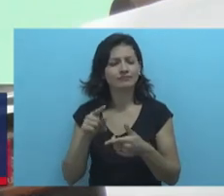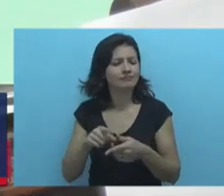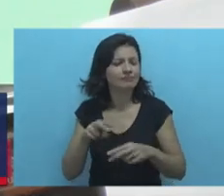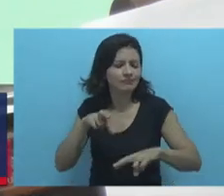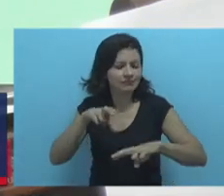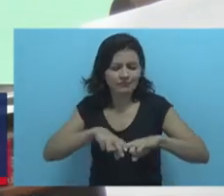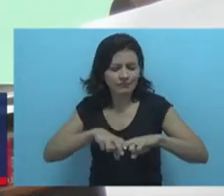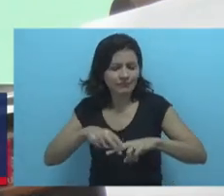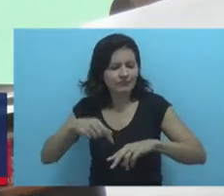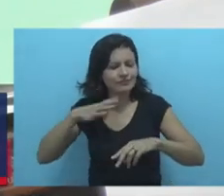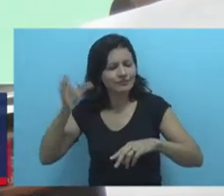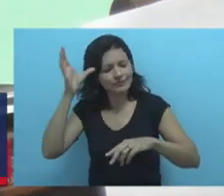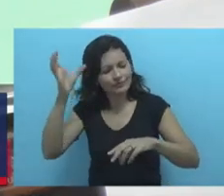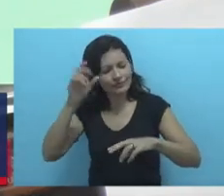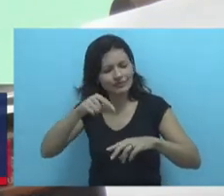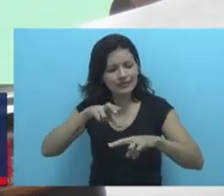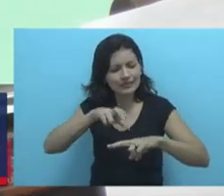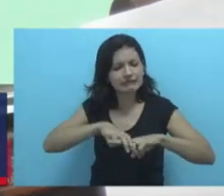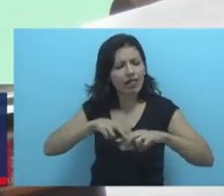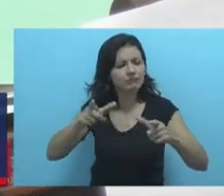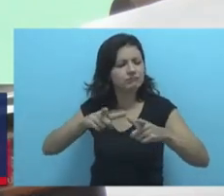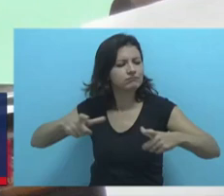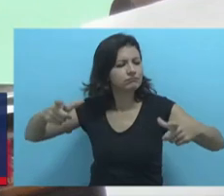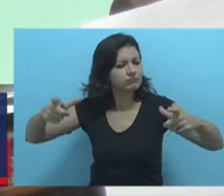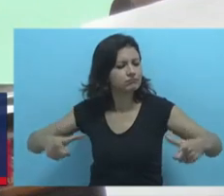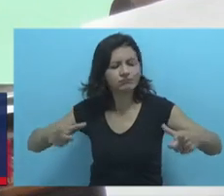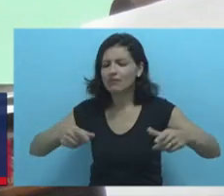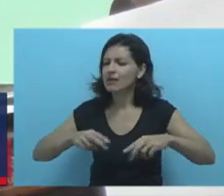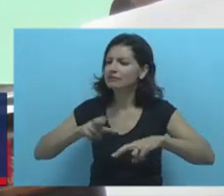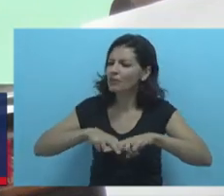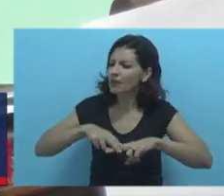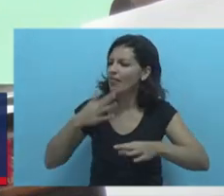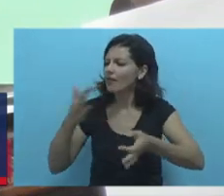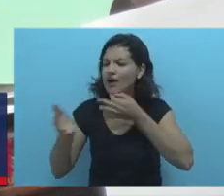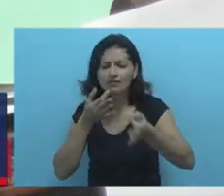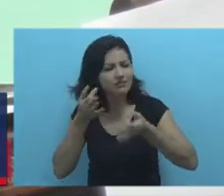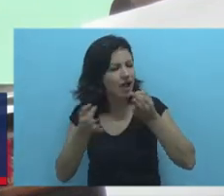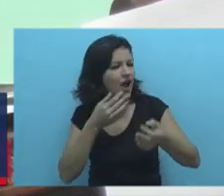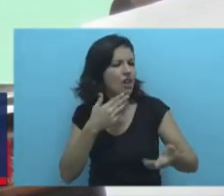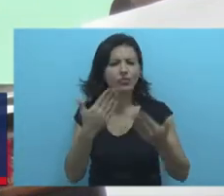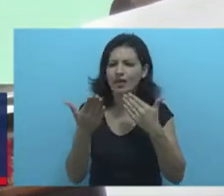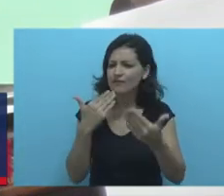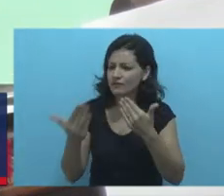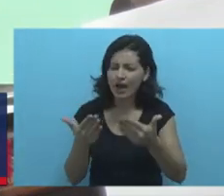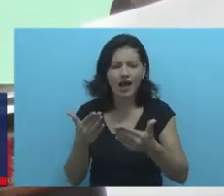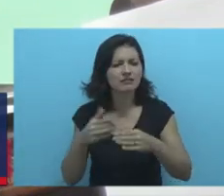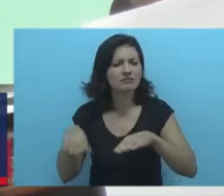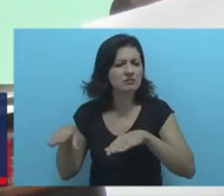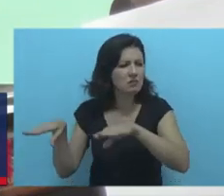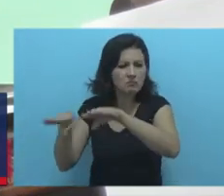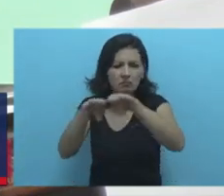sentaba en una mesa a compartir, a escuchar y a debatir igual con cualquier